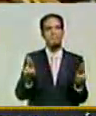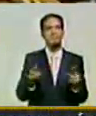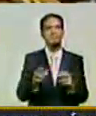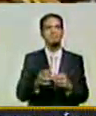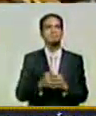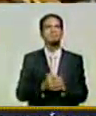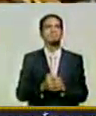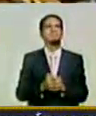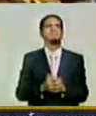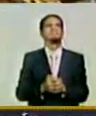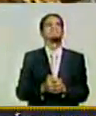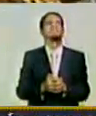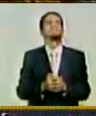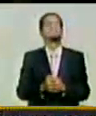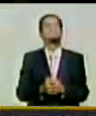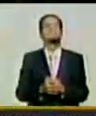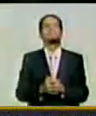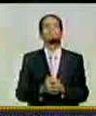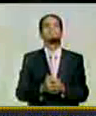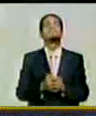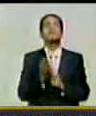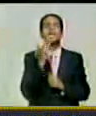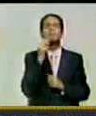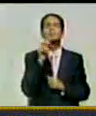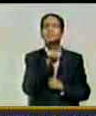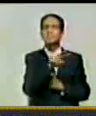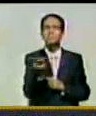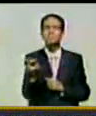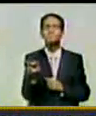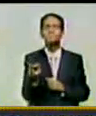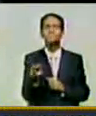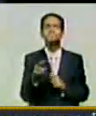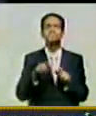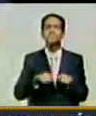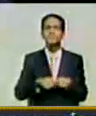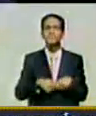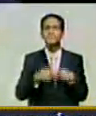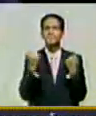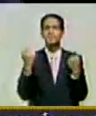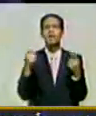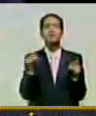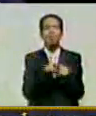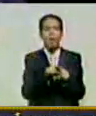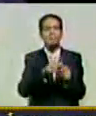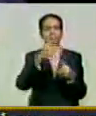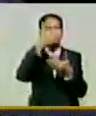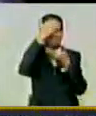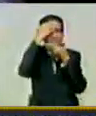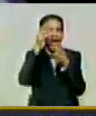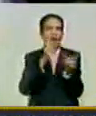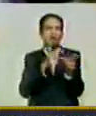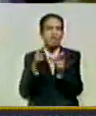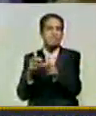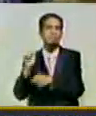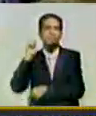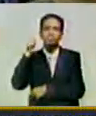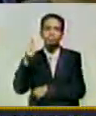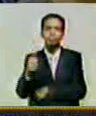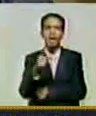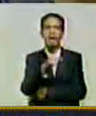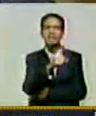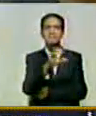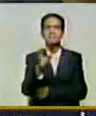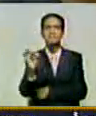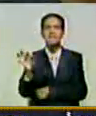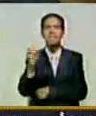que nació en el génesis de la violencia sistemática, del terrorismo que vivió nuestra República durante más de 100 días durante el año